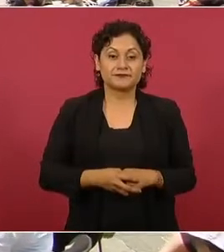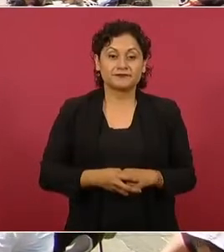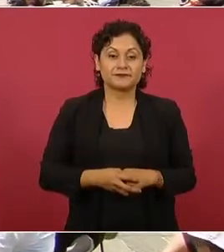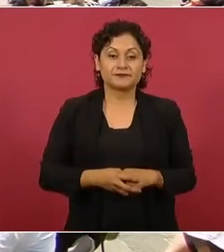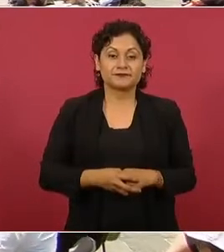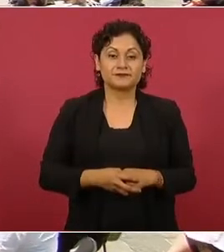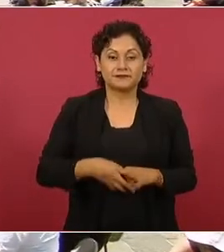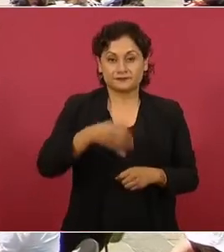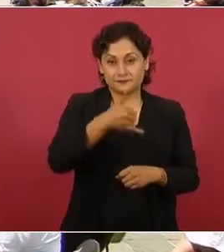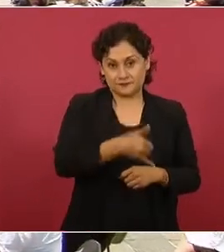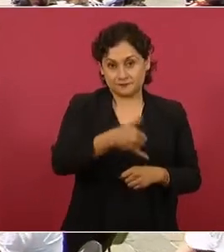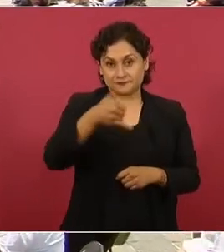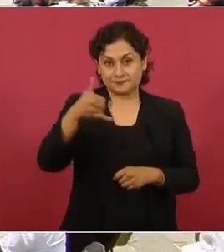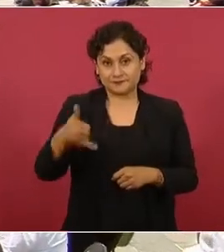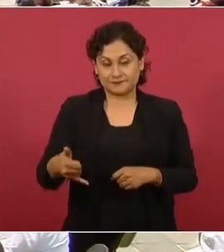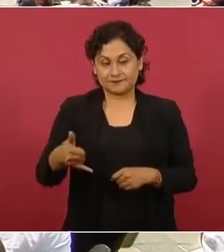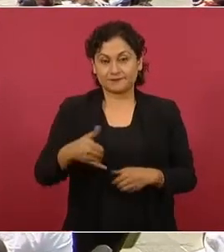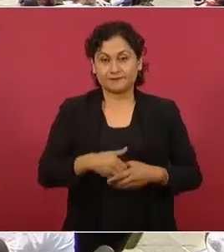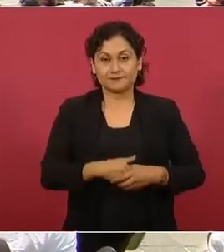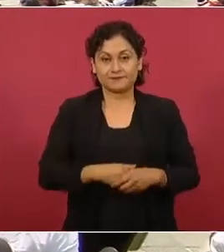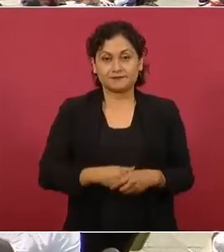del Infonavit.